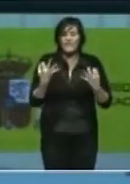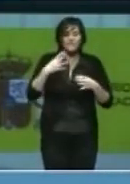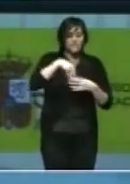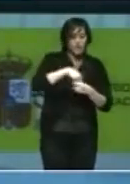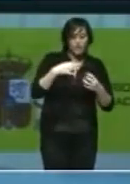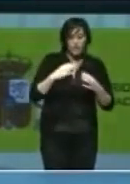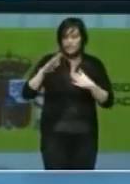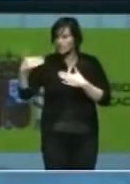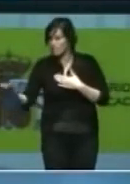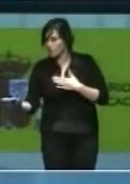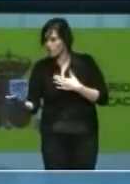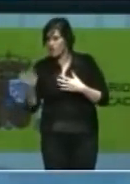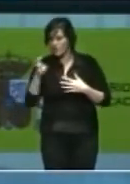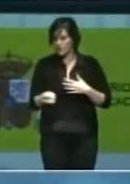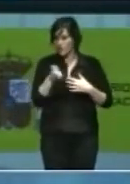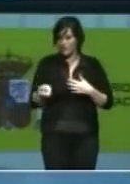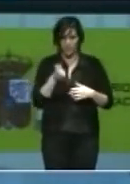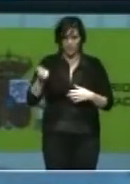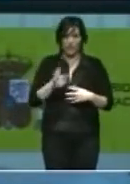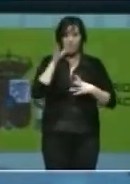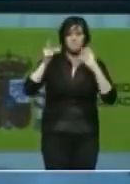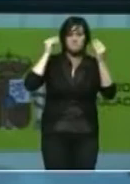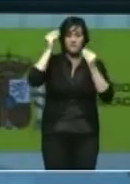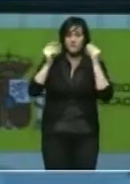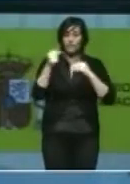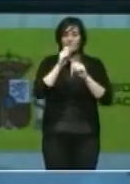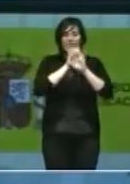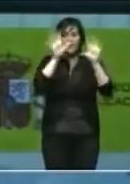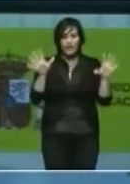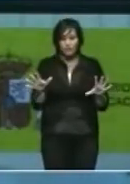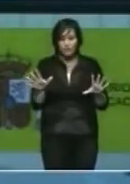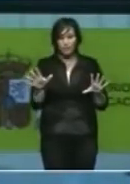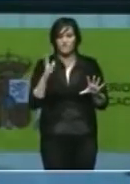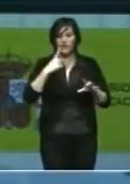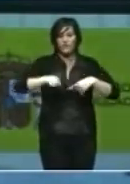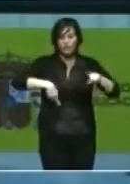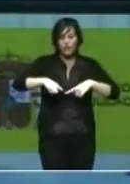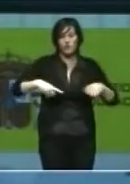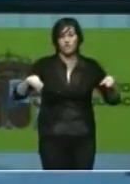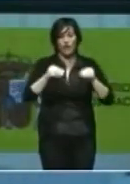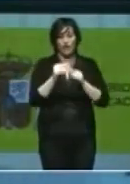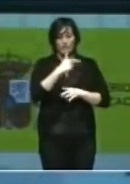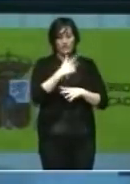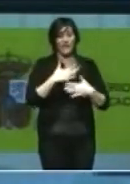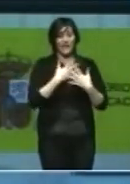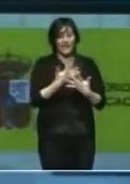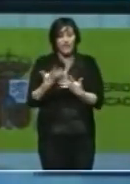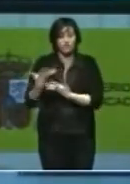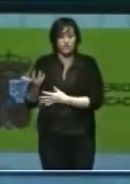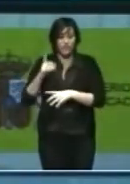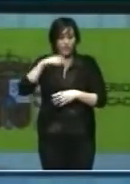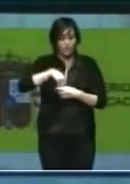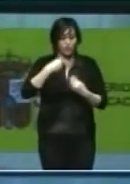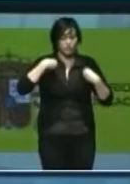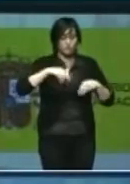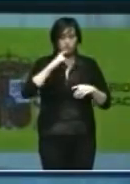es el exterior, etcétera, etcétera, pensando que esta claridad en las circulaciones y al mismo tiempo la generosidad en las mismas